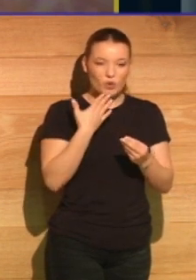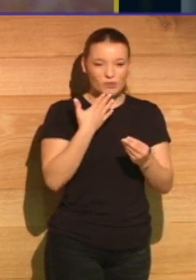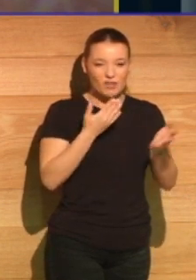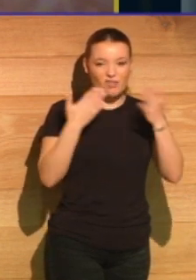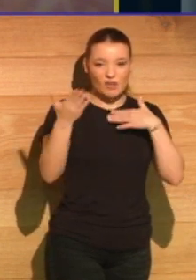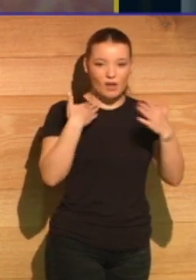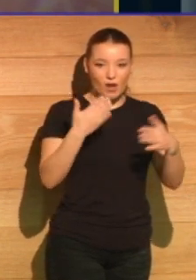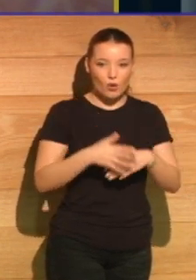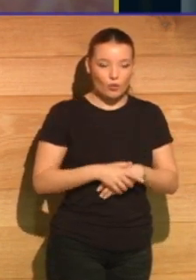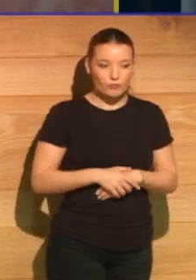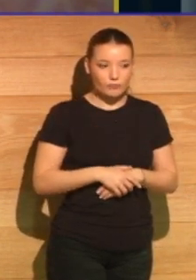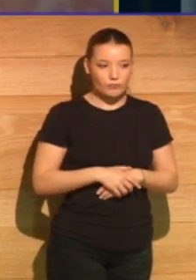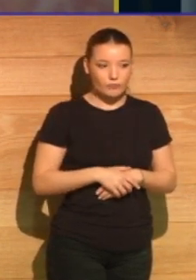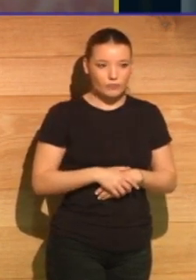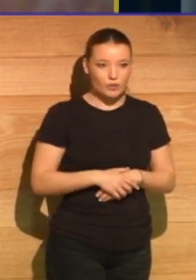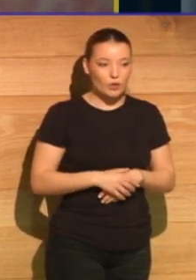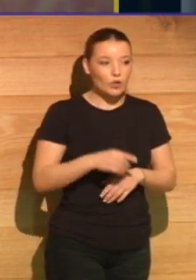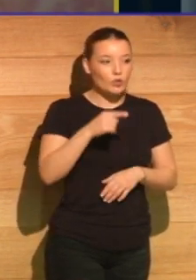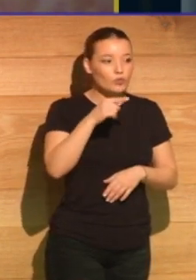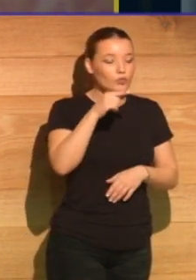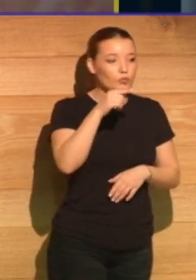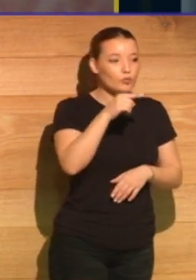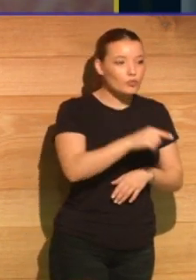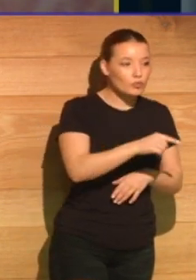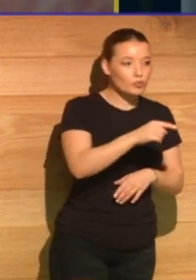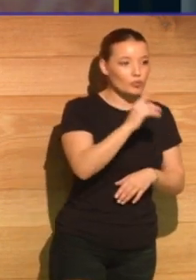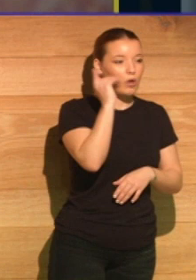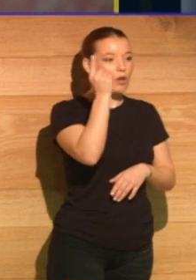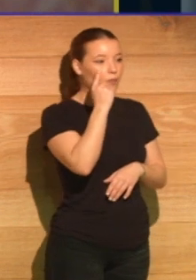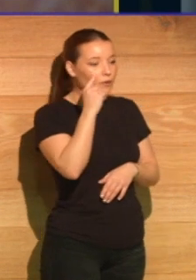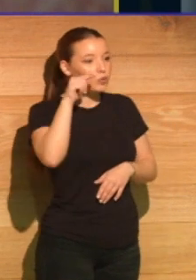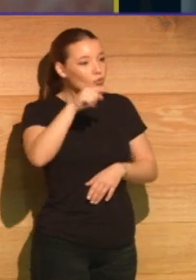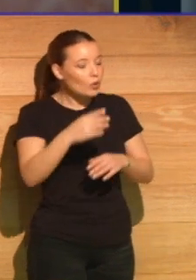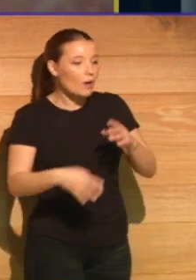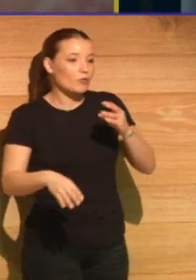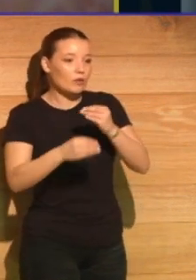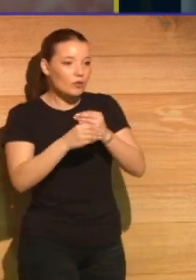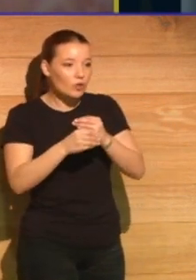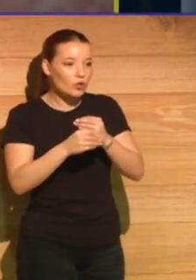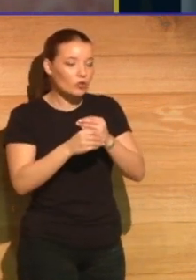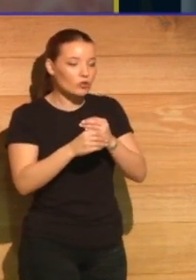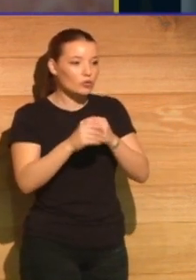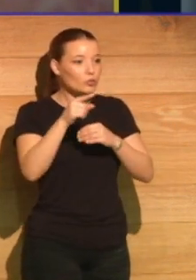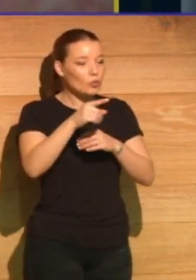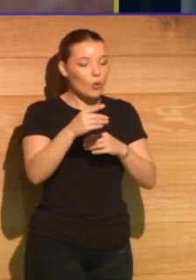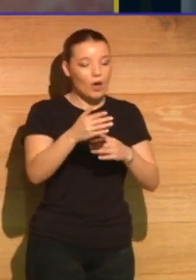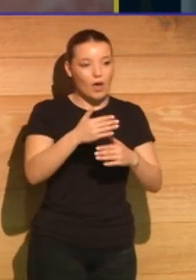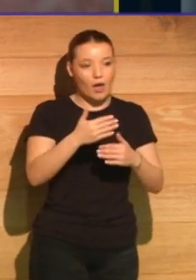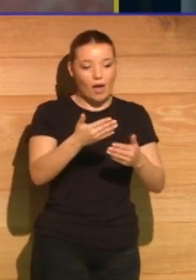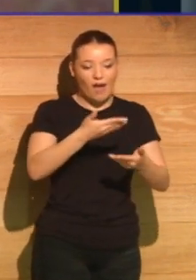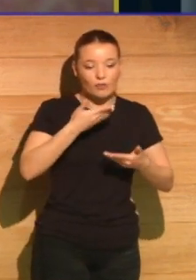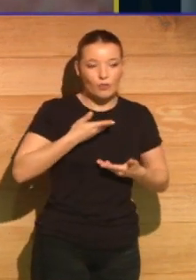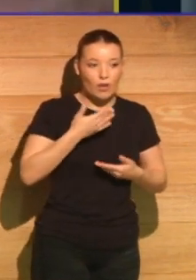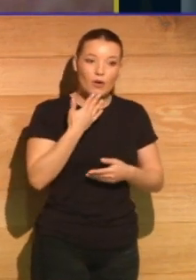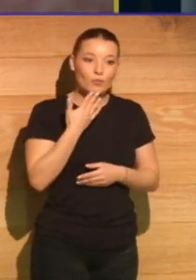Habla de tu descubrimiento, de tu aportación, de tu... les habla a ellas de tú. Y creo